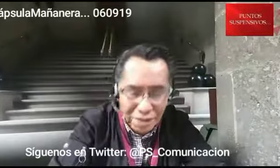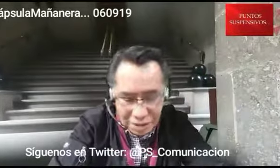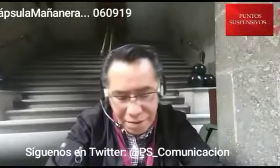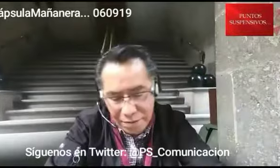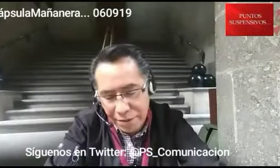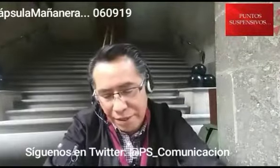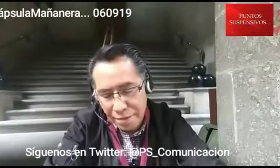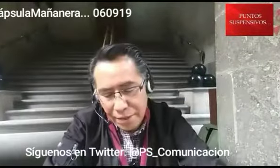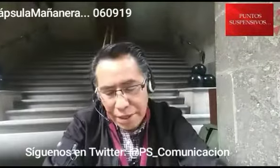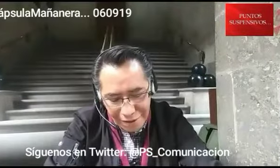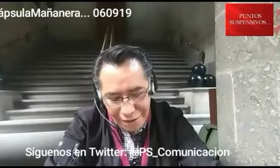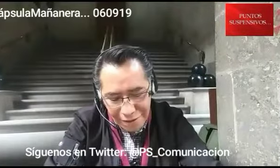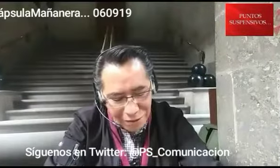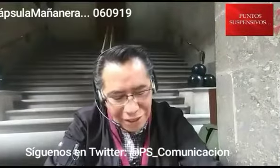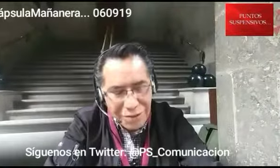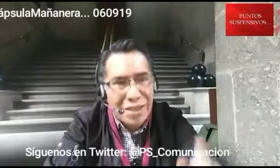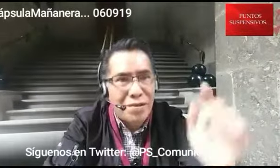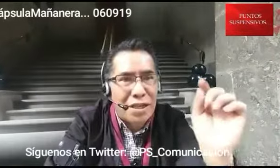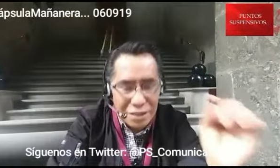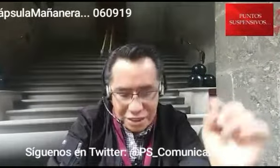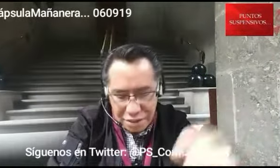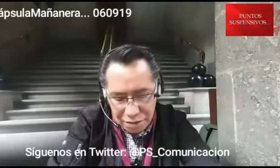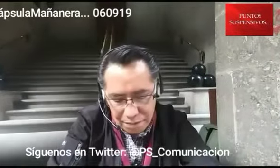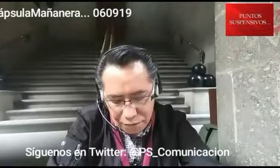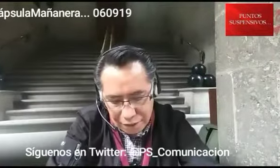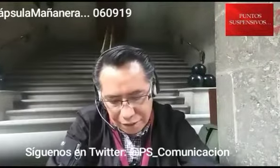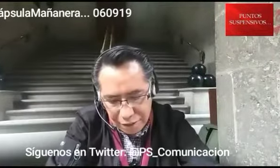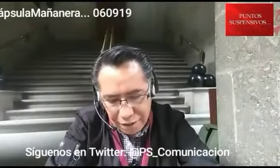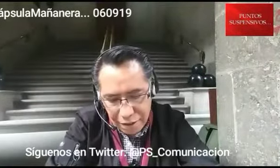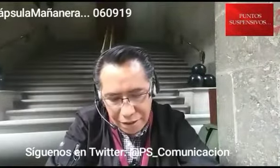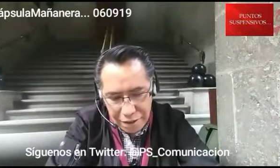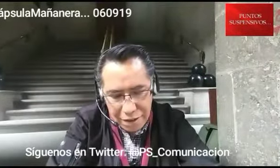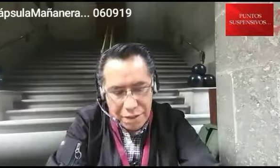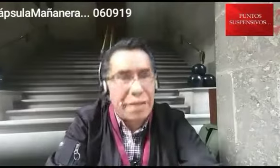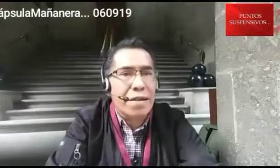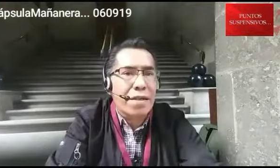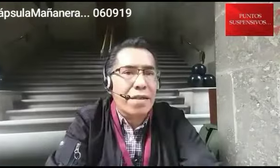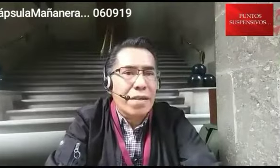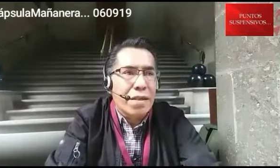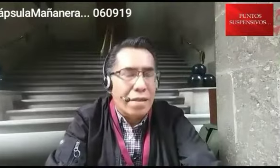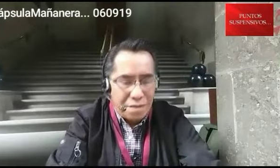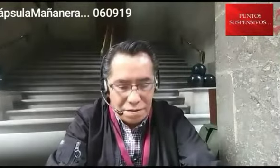Ebrard, la verdad es que va muy bien. Otra cosa que yo quería resaltar muy importante,